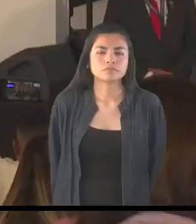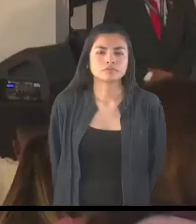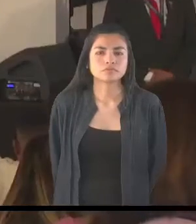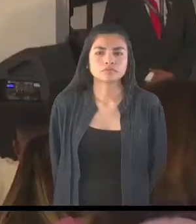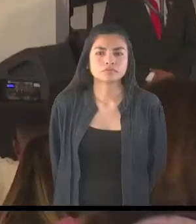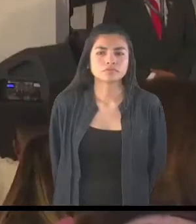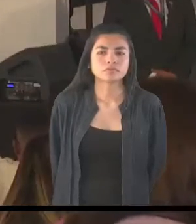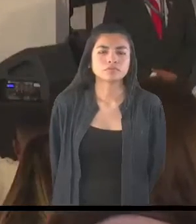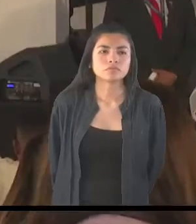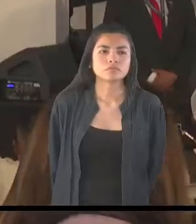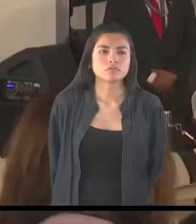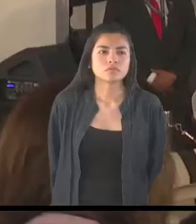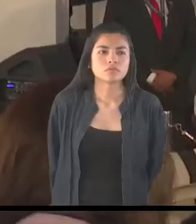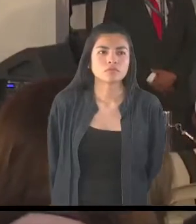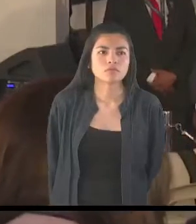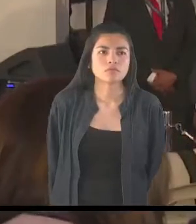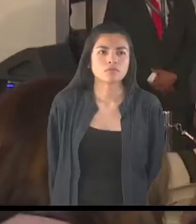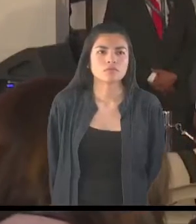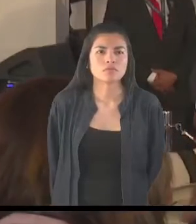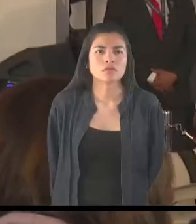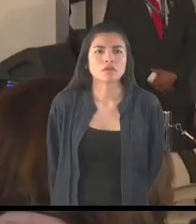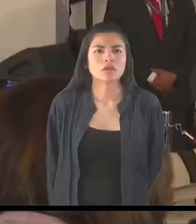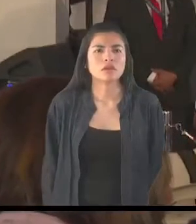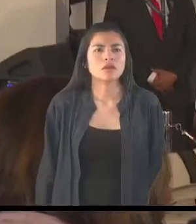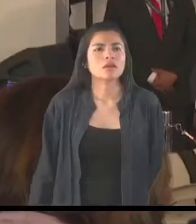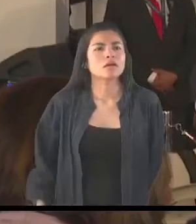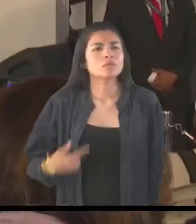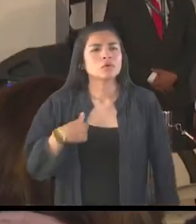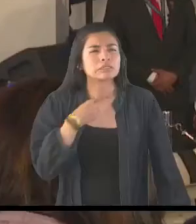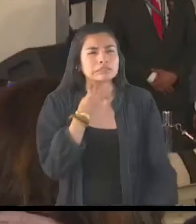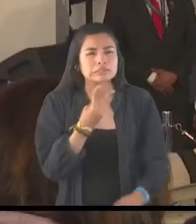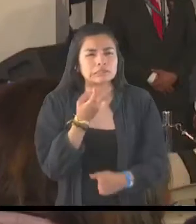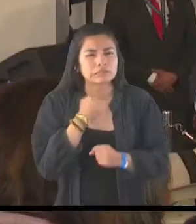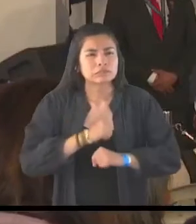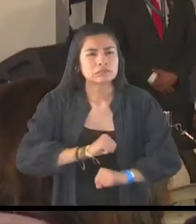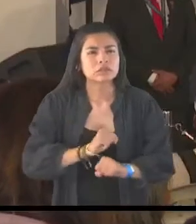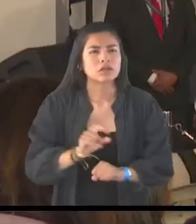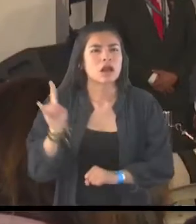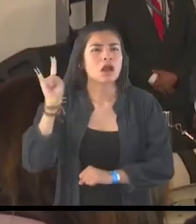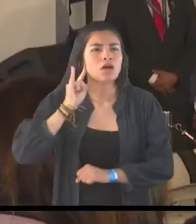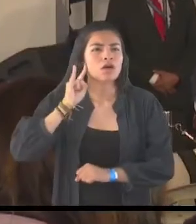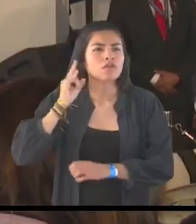Bueno, voy a tratar de subir un poco la voz por el ruido de afuera.